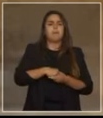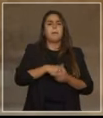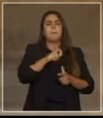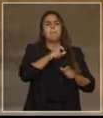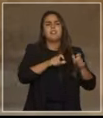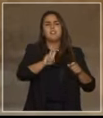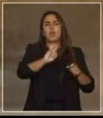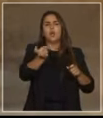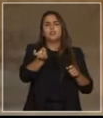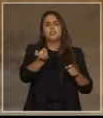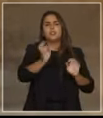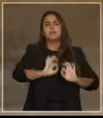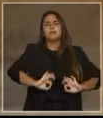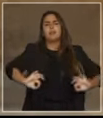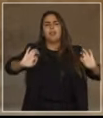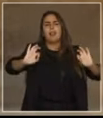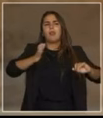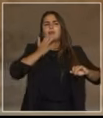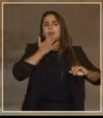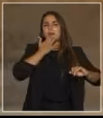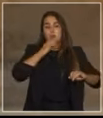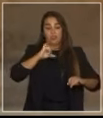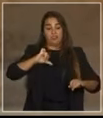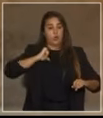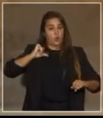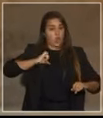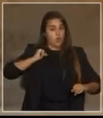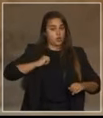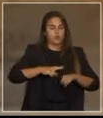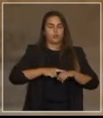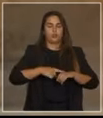especialidades como los cirujanos, los